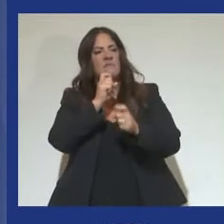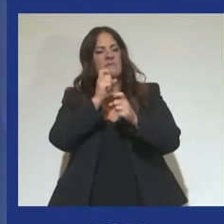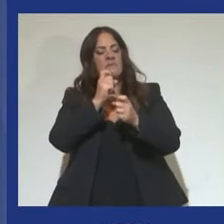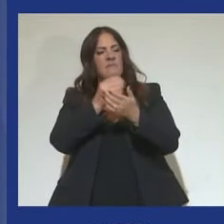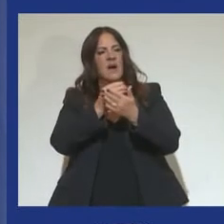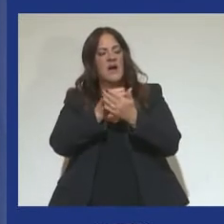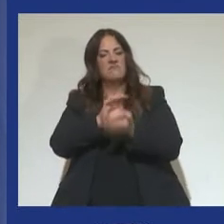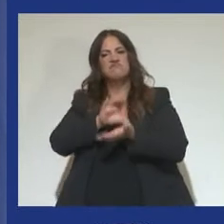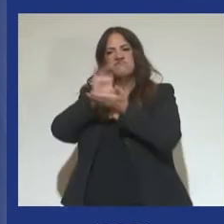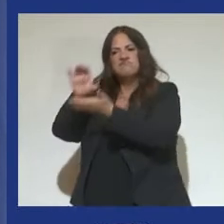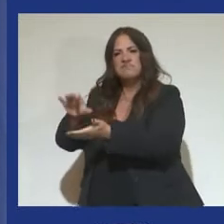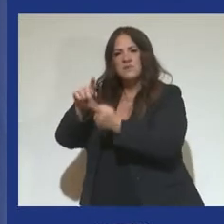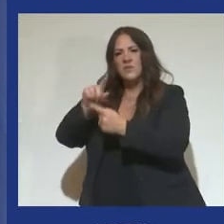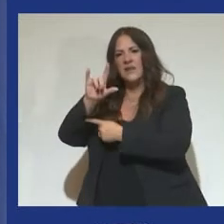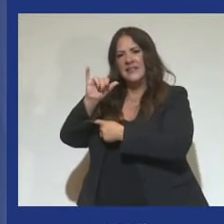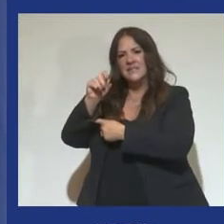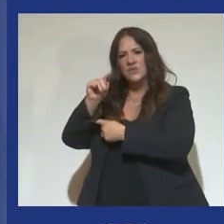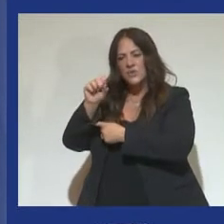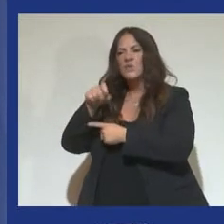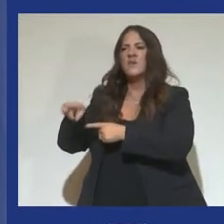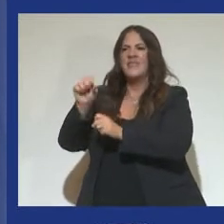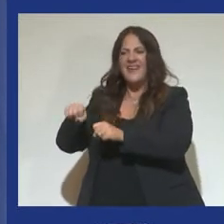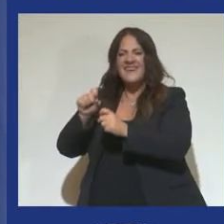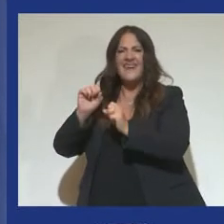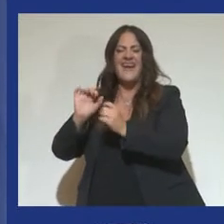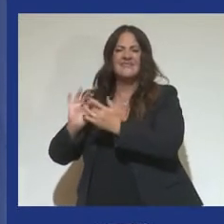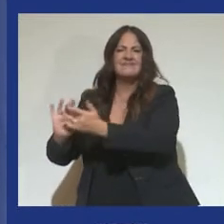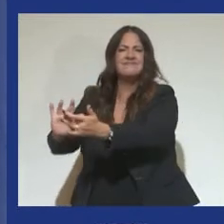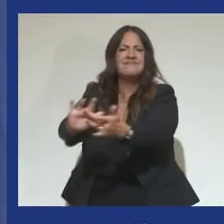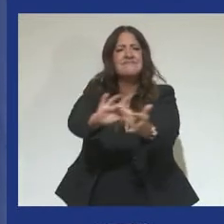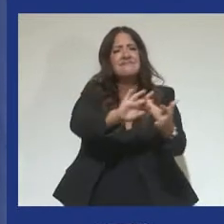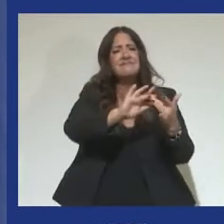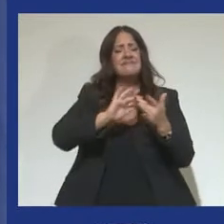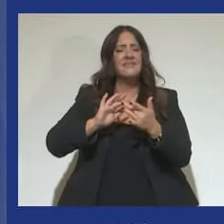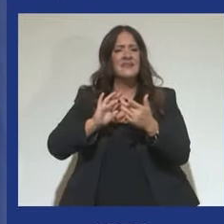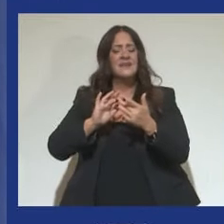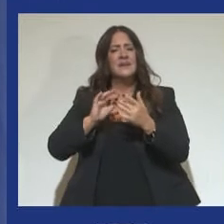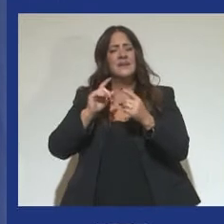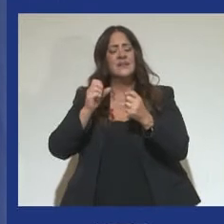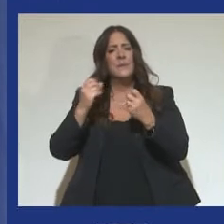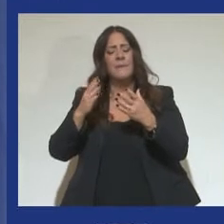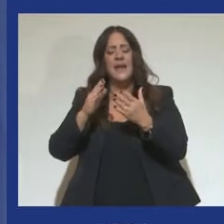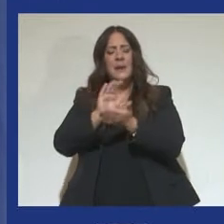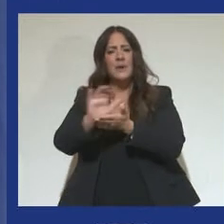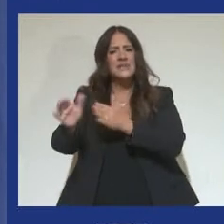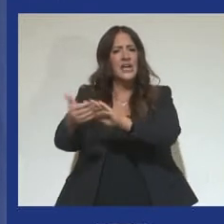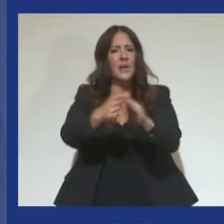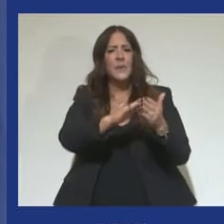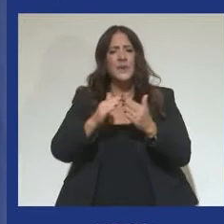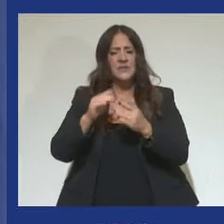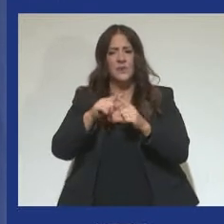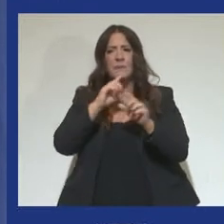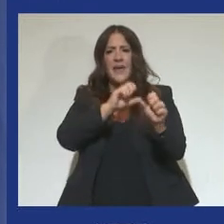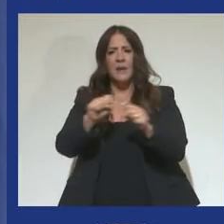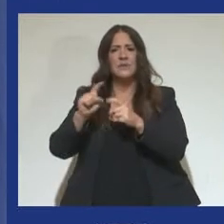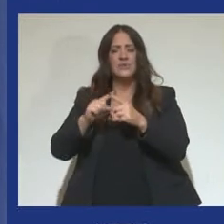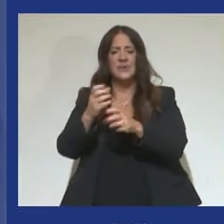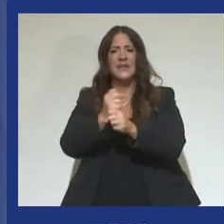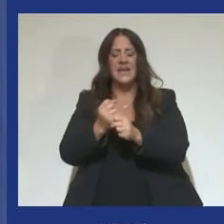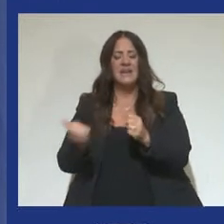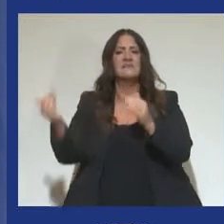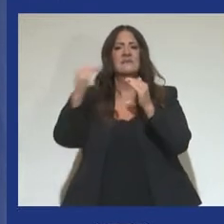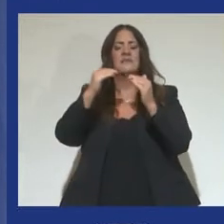listos para avanzar el esfuerzo de resolver problemas socioeconómicos y utilizar